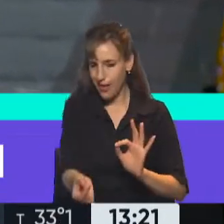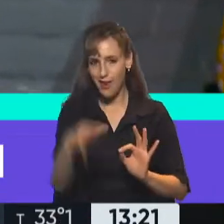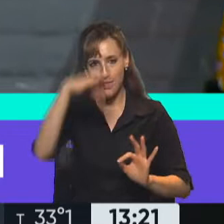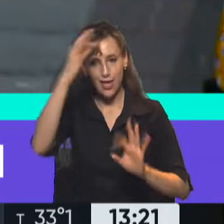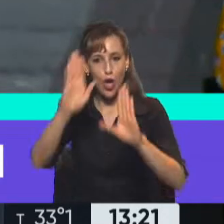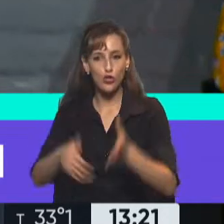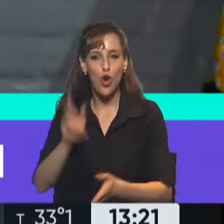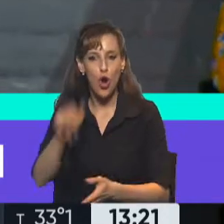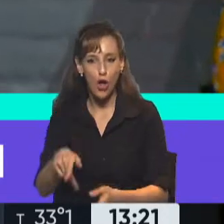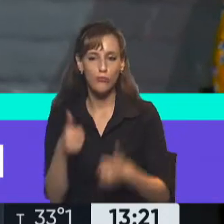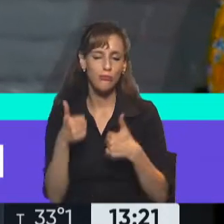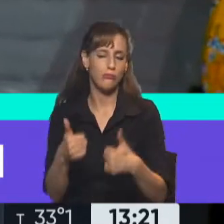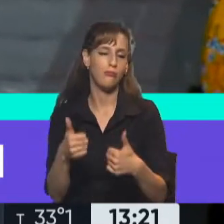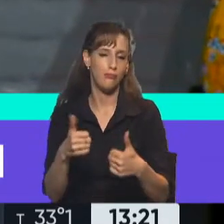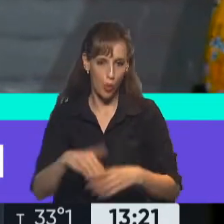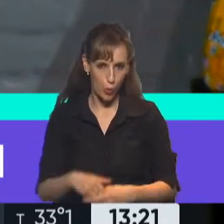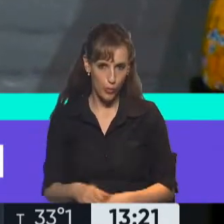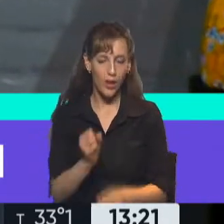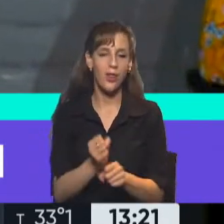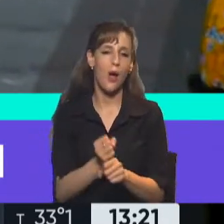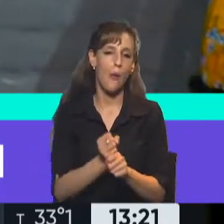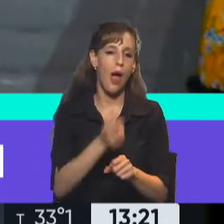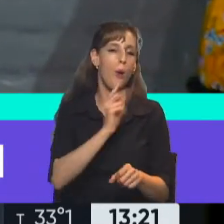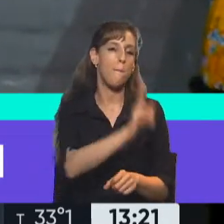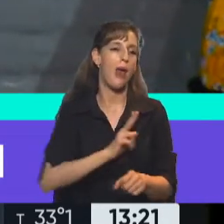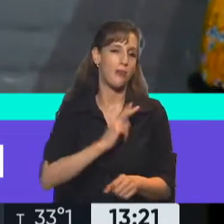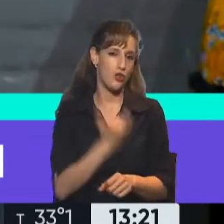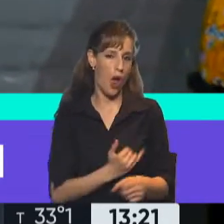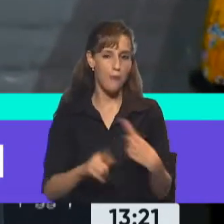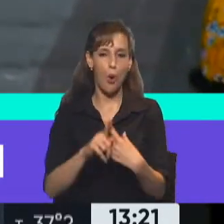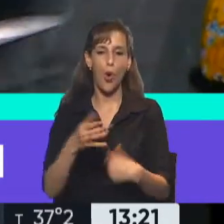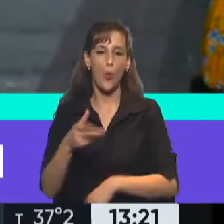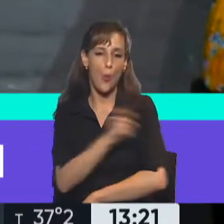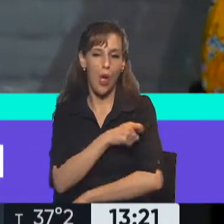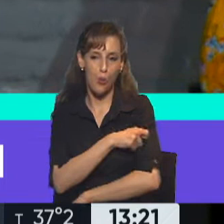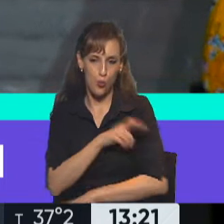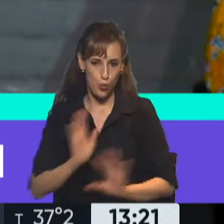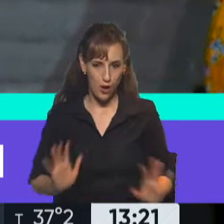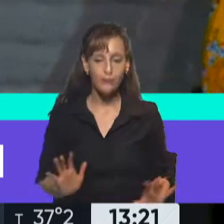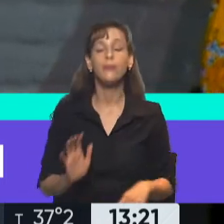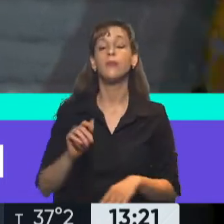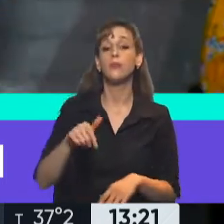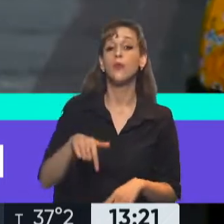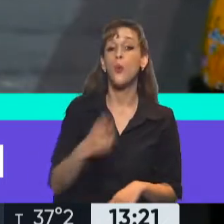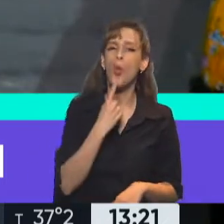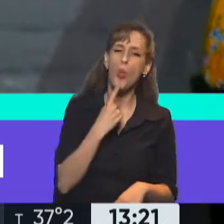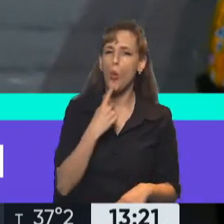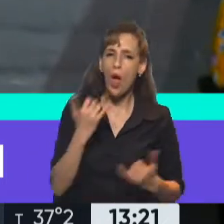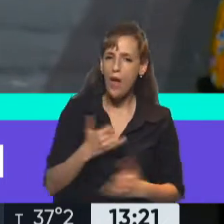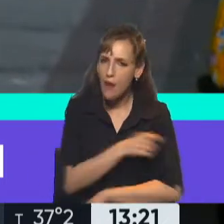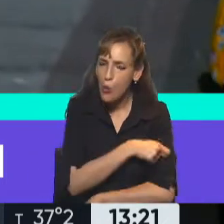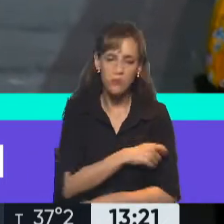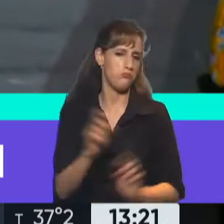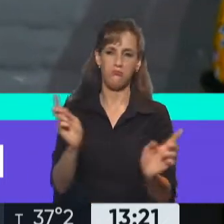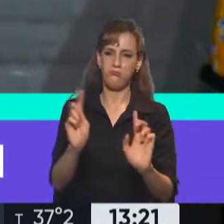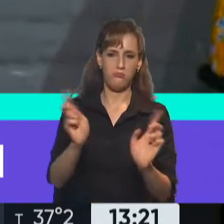esto no pasa nada, el trabajo tengo permiso hasta mediodía. Sí. ¿Dudó en algún momento de vacunarse? No, para nada,